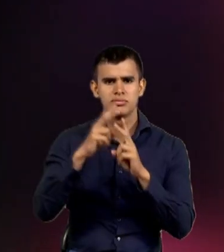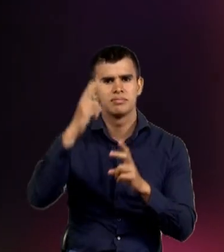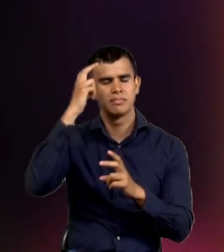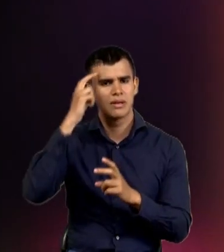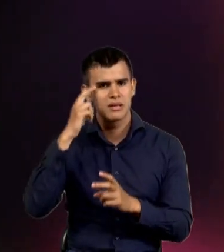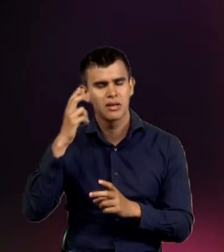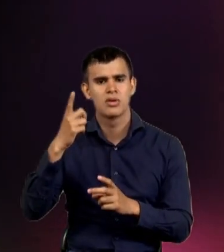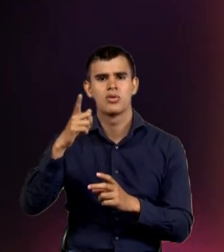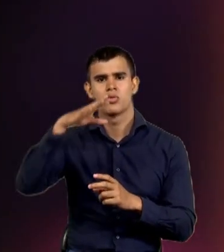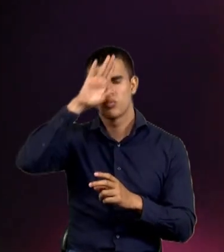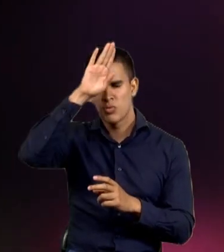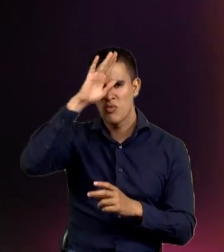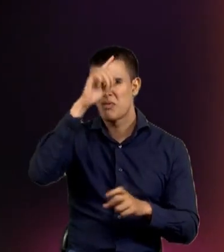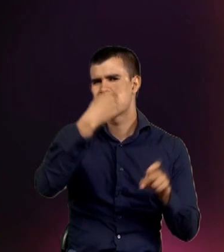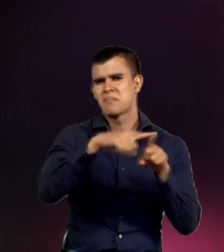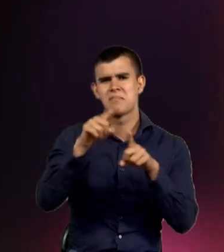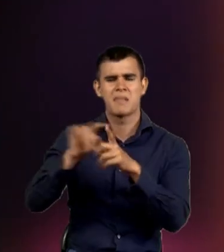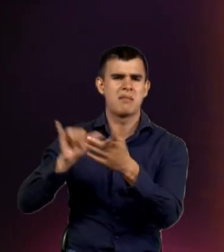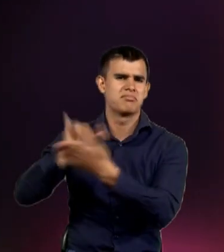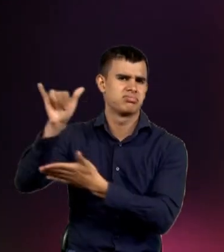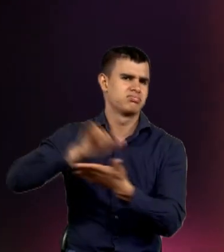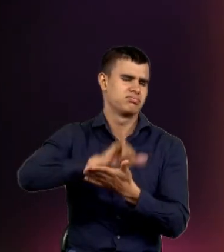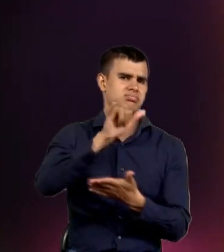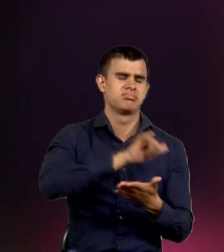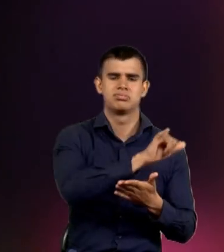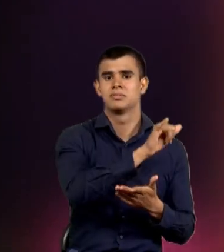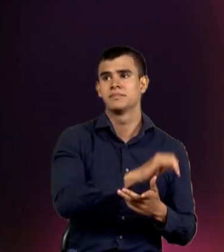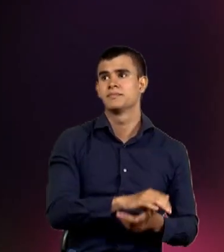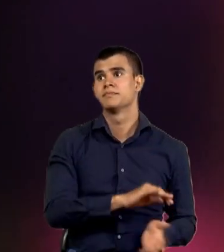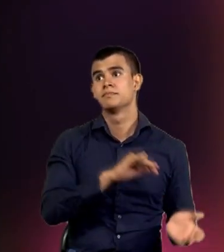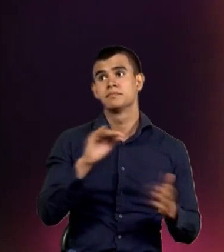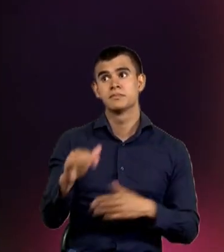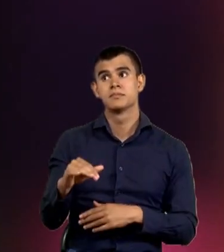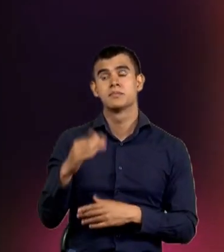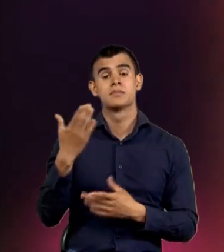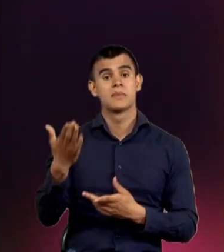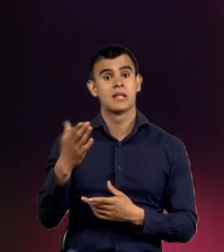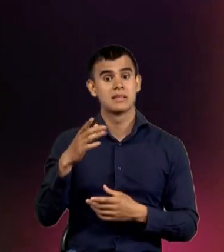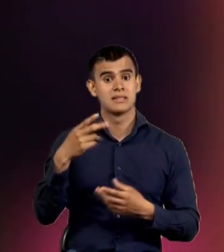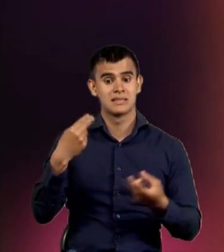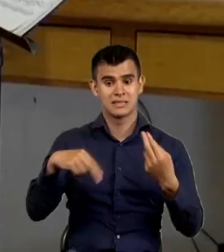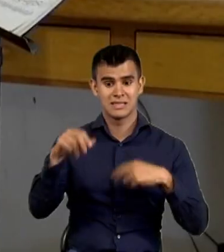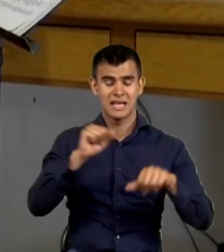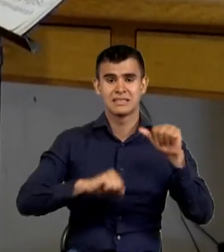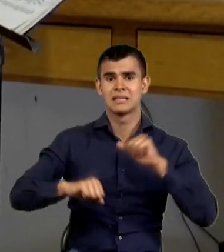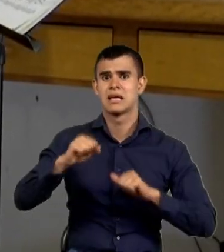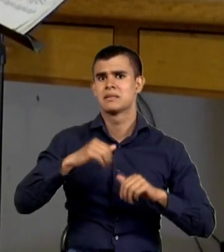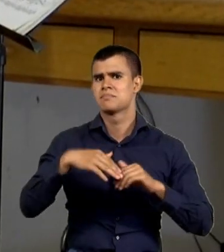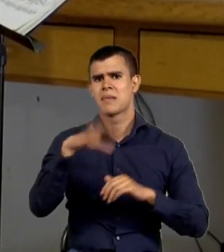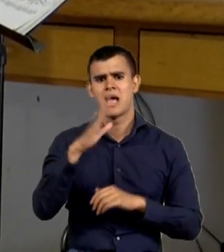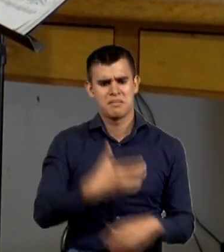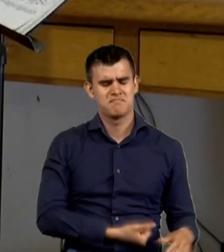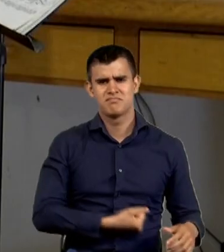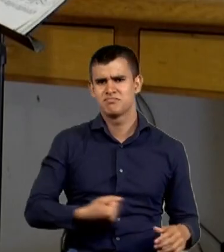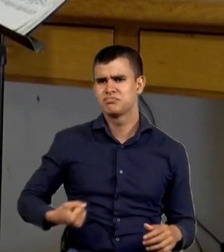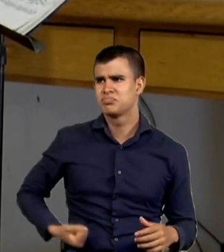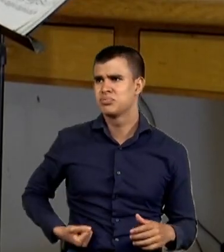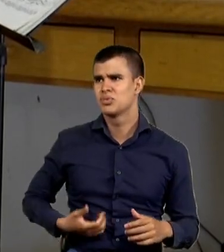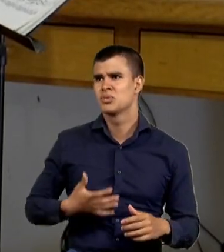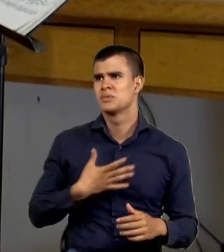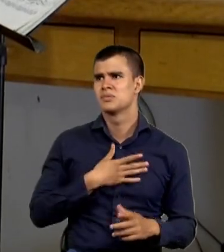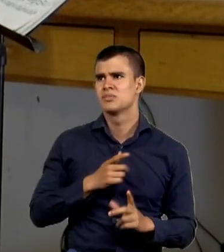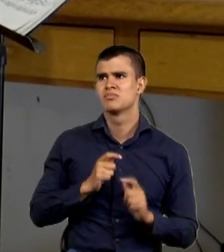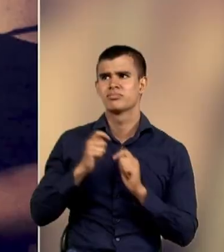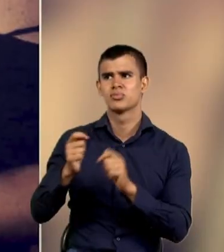España, Francia, Inglaterra, Holanda, Cuba y muchos más. Porque sobre todo en la salsa, que es una música muy